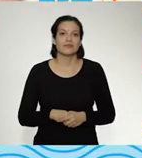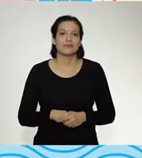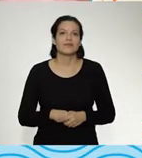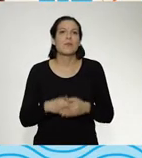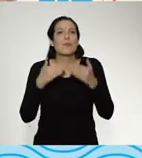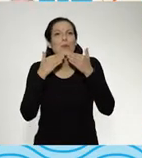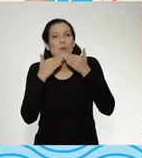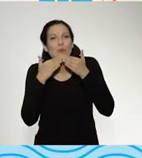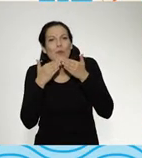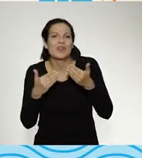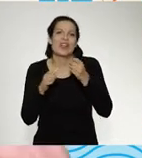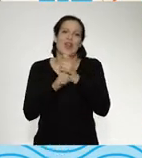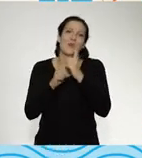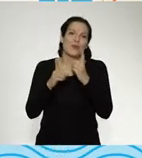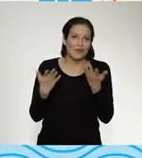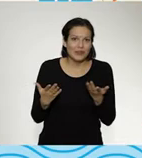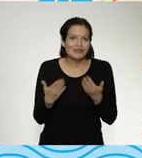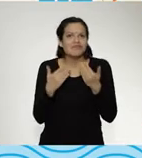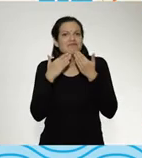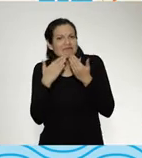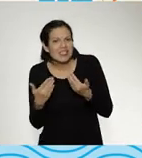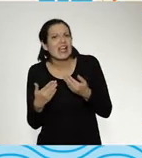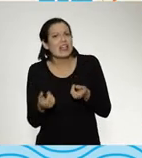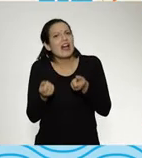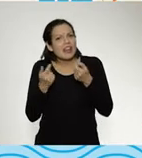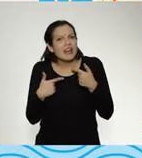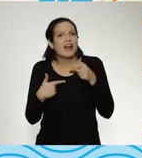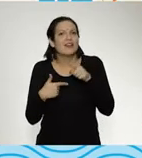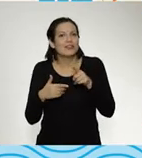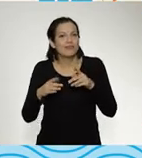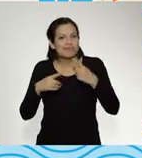Muchas gracias, profe. Gracias por aportarnos